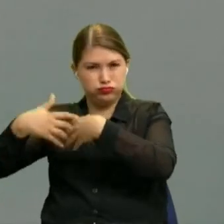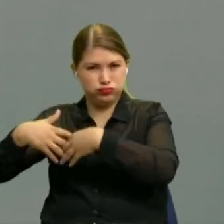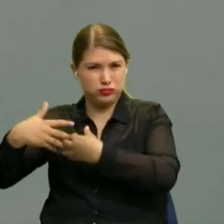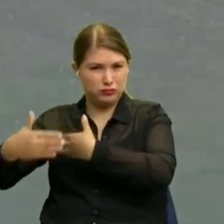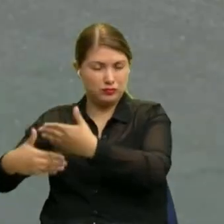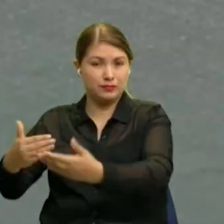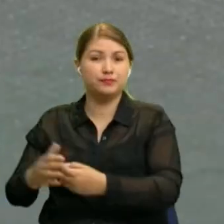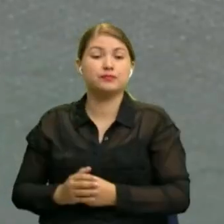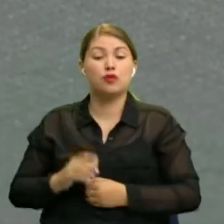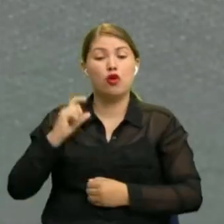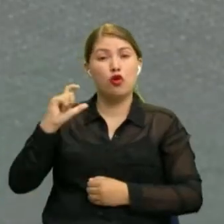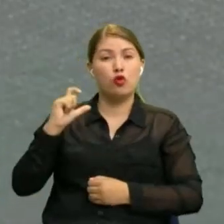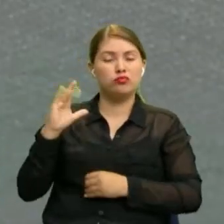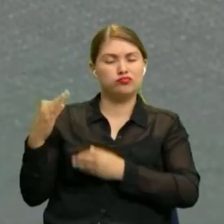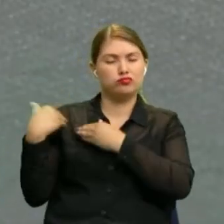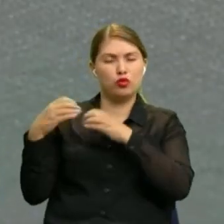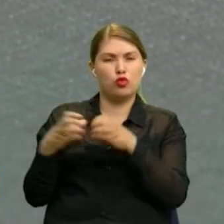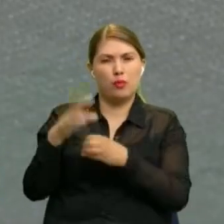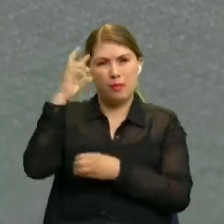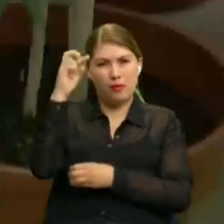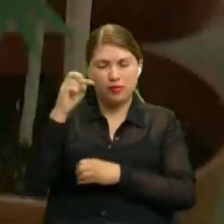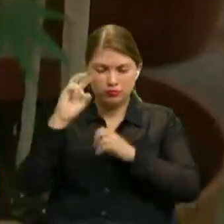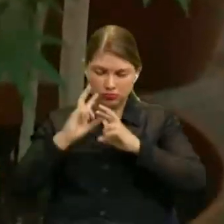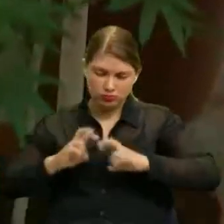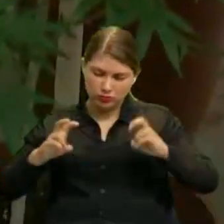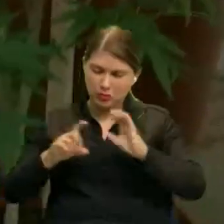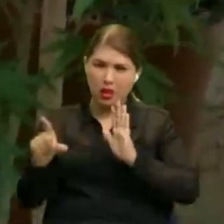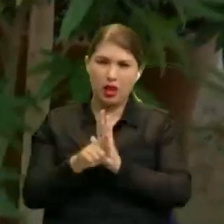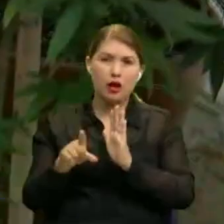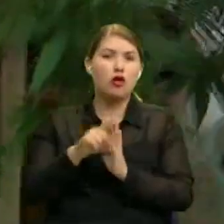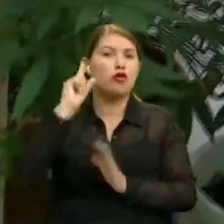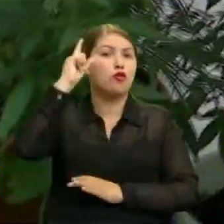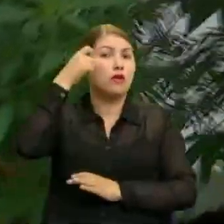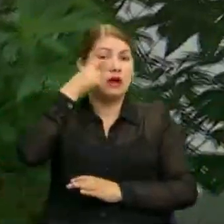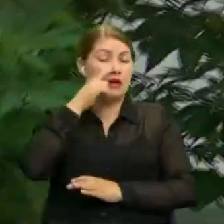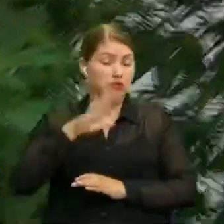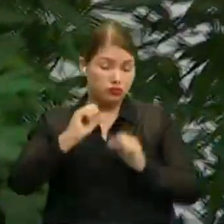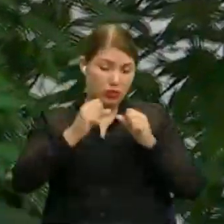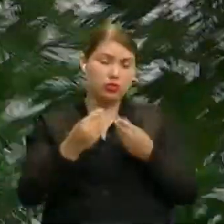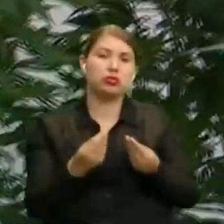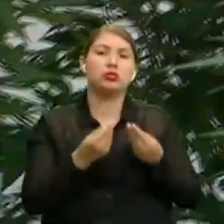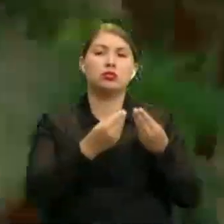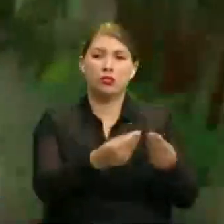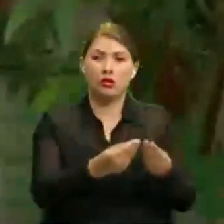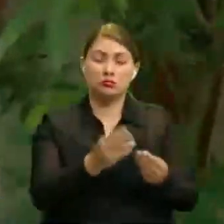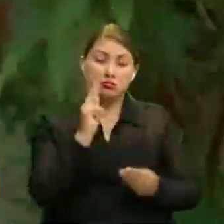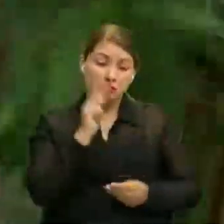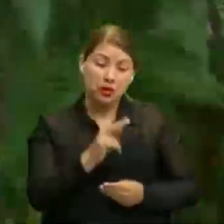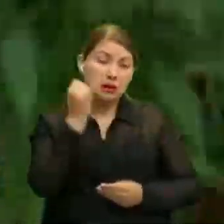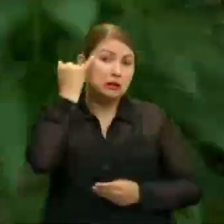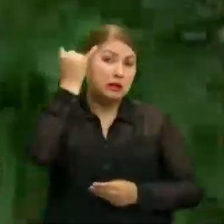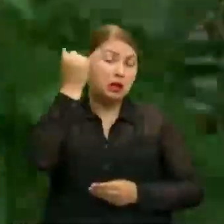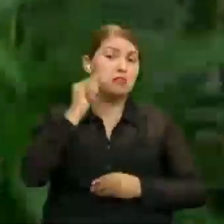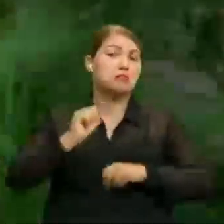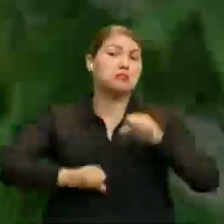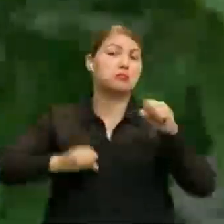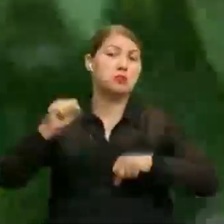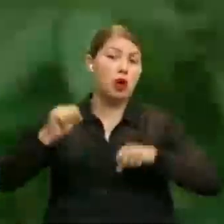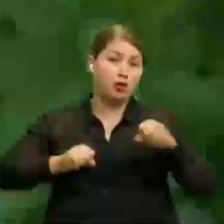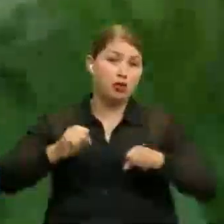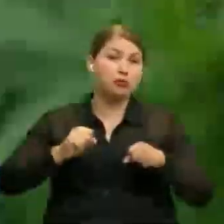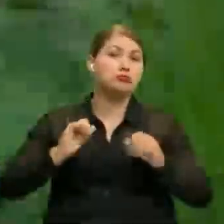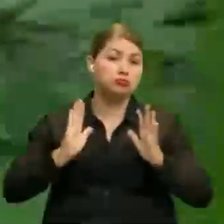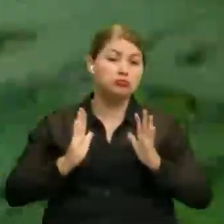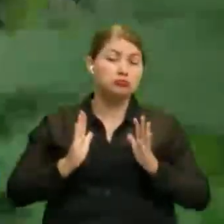profesionales que han venido investigando sobre las licencias que el gobierno nacional puede otorgar ven en esta idea una posibilidad para